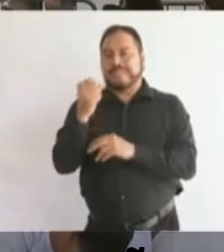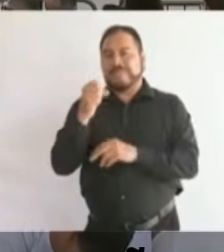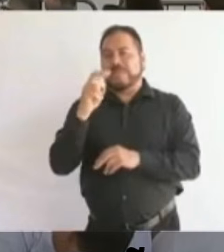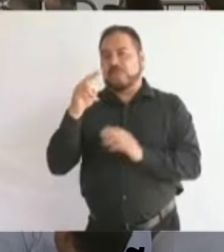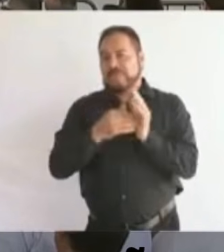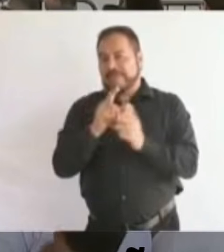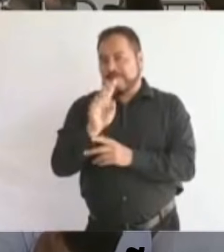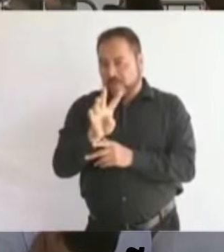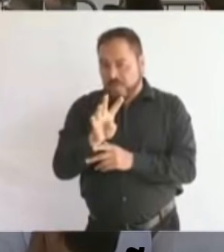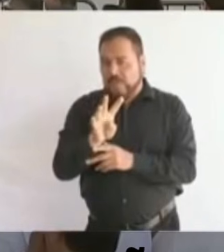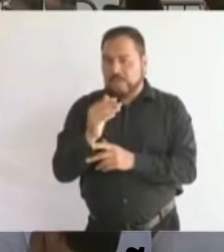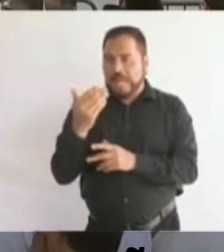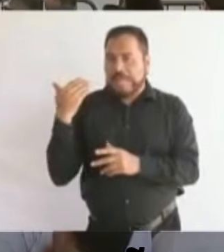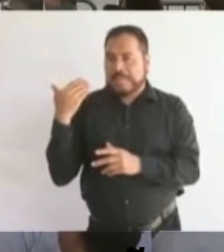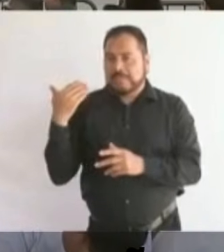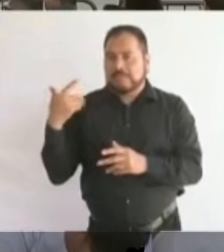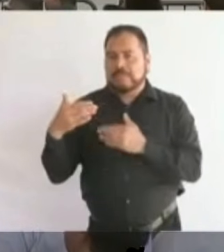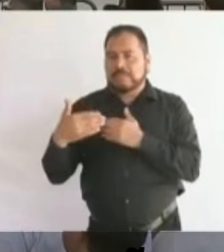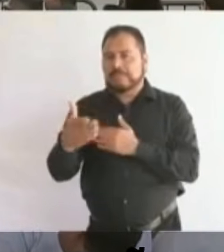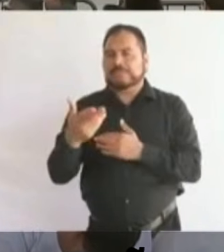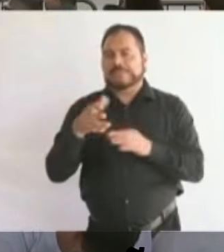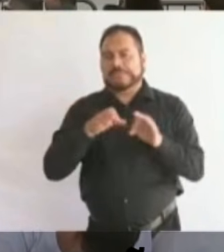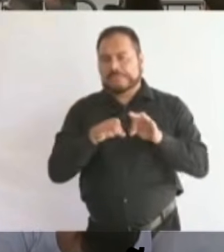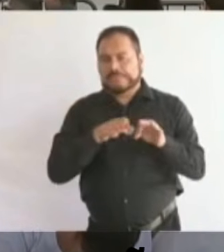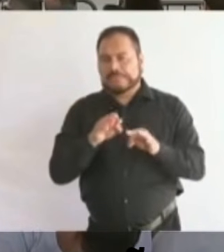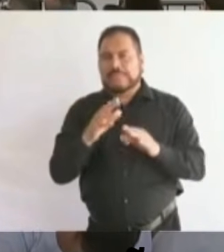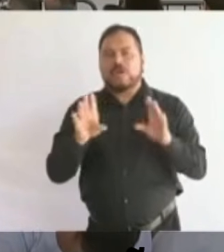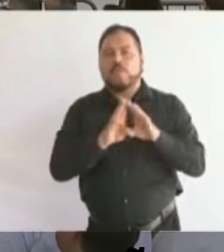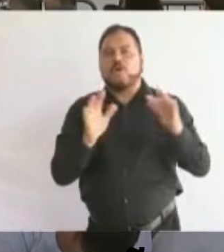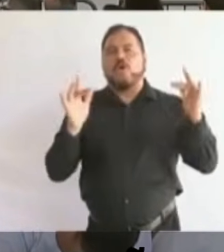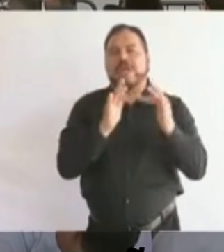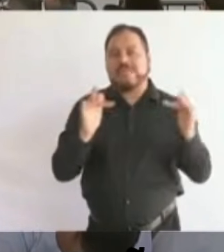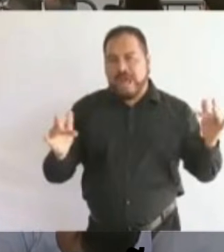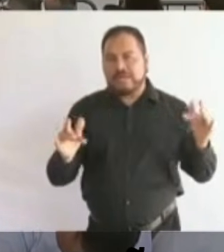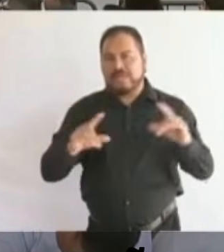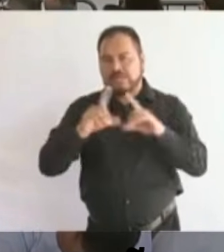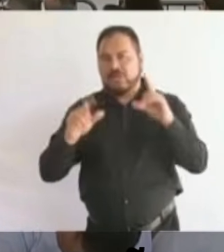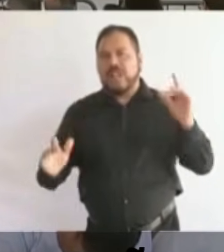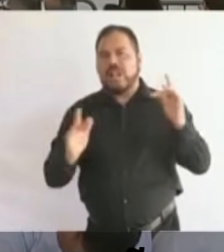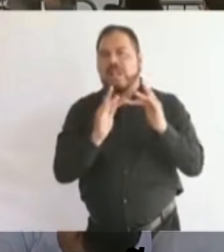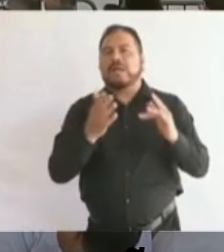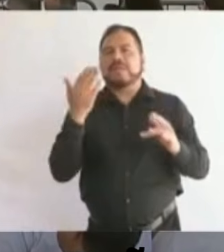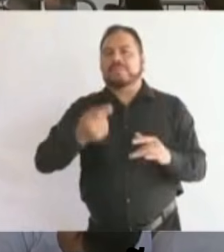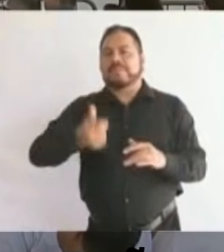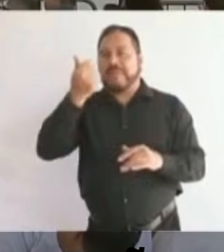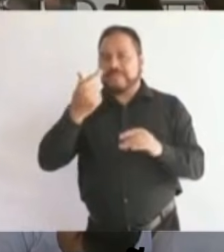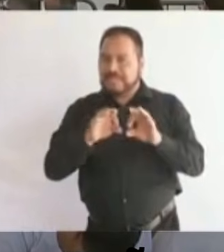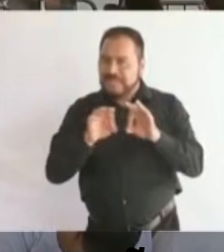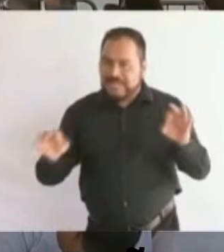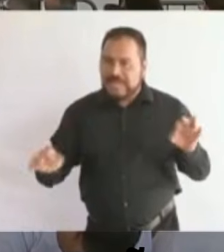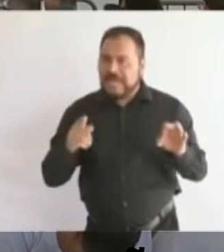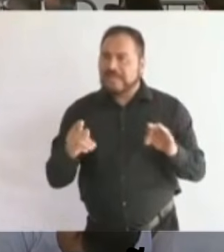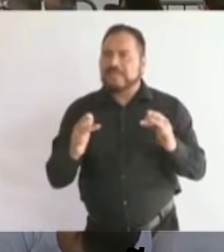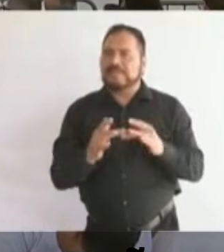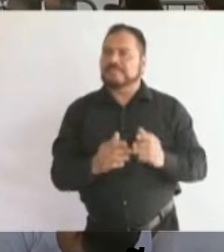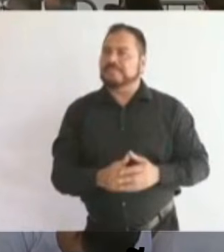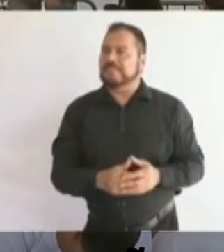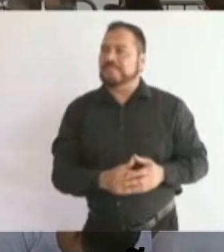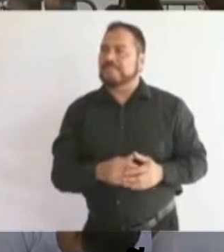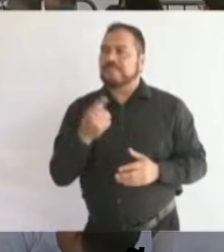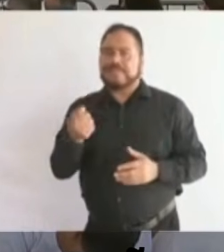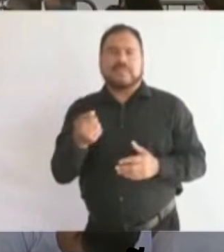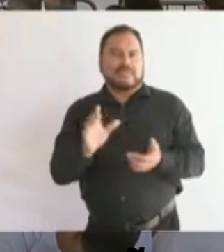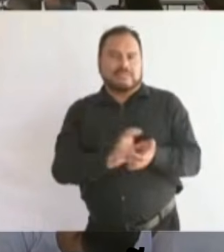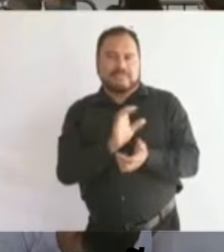2024, yo pensé que seguíamos trabajando en la interconexión. Hubo una primera línea de 300 megas, bueno, con una capacidad